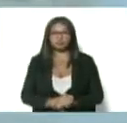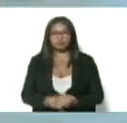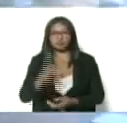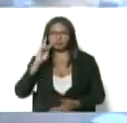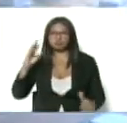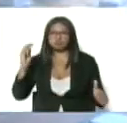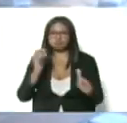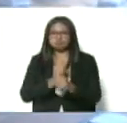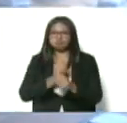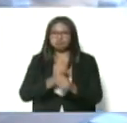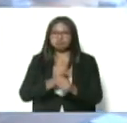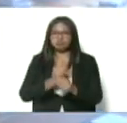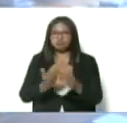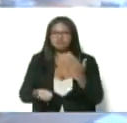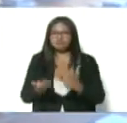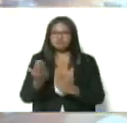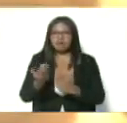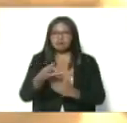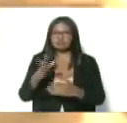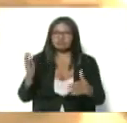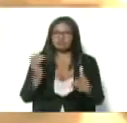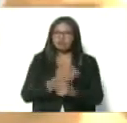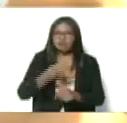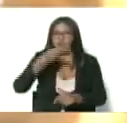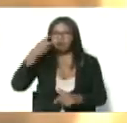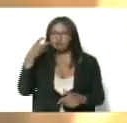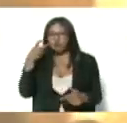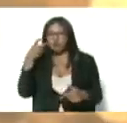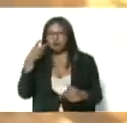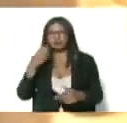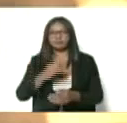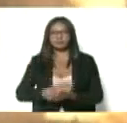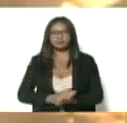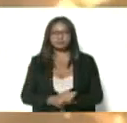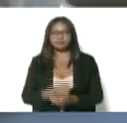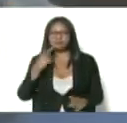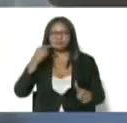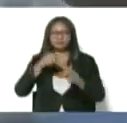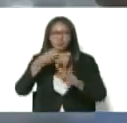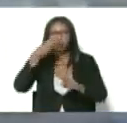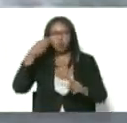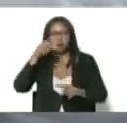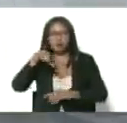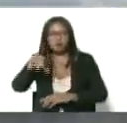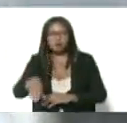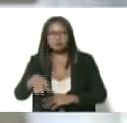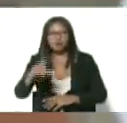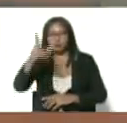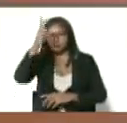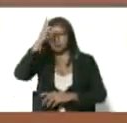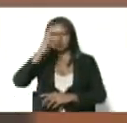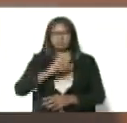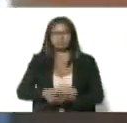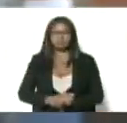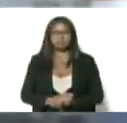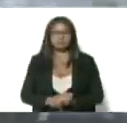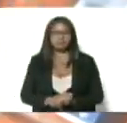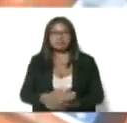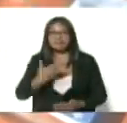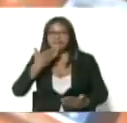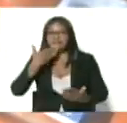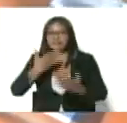importante de sustancias estupefacientes de droga específicamente en el estado y que gracias a la acción oportuna